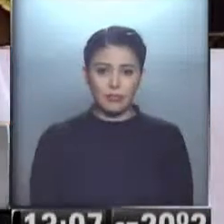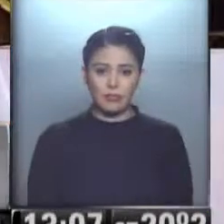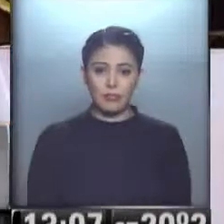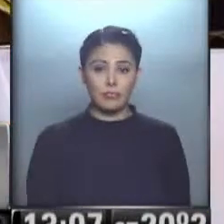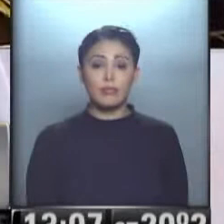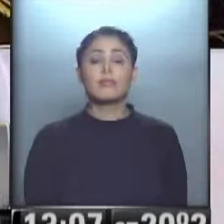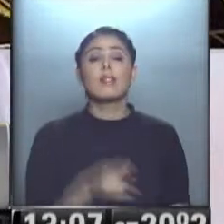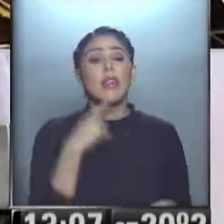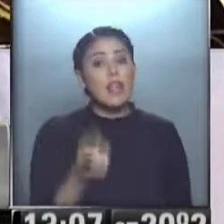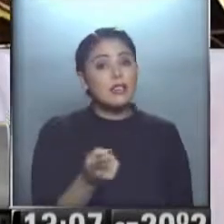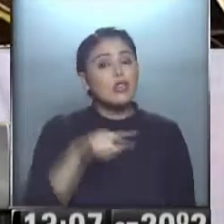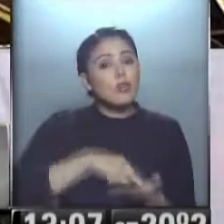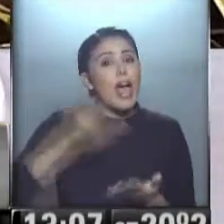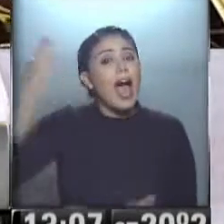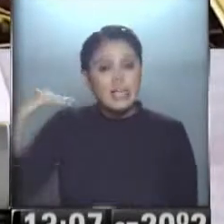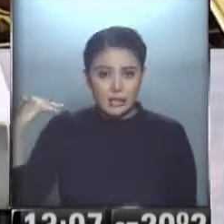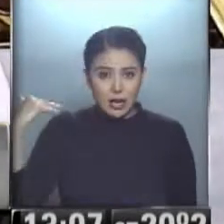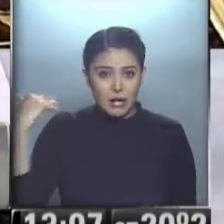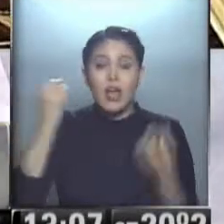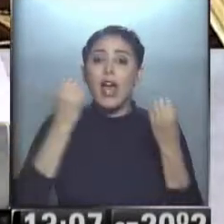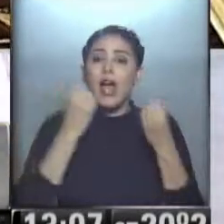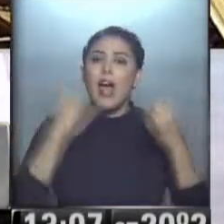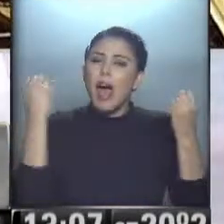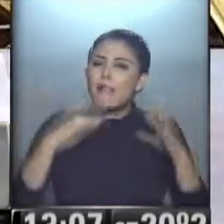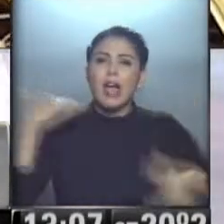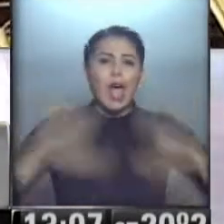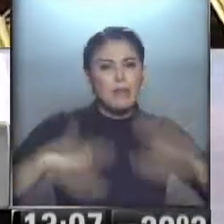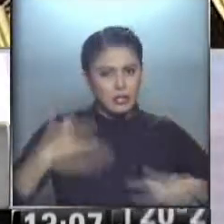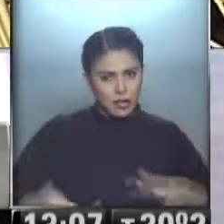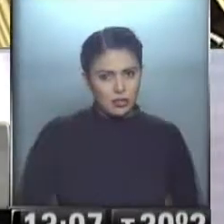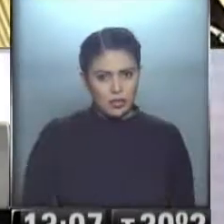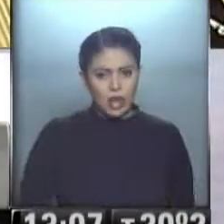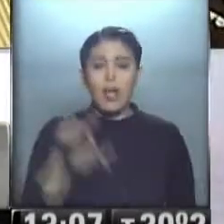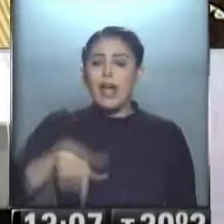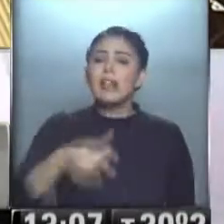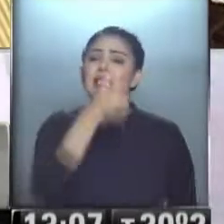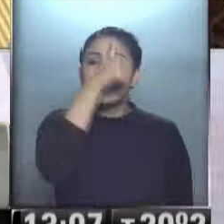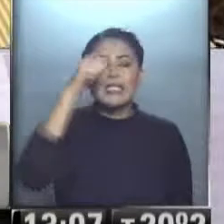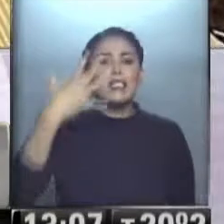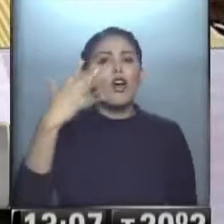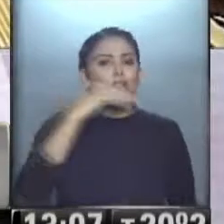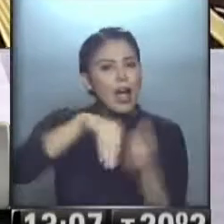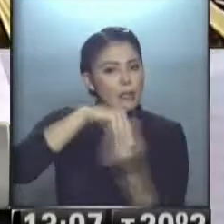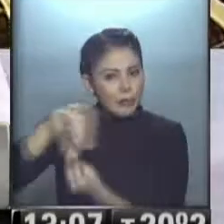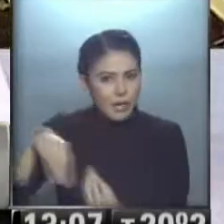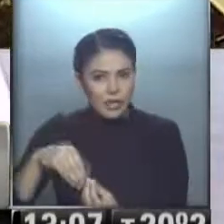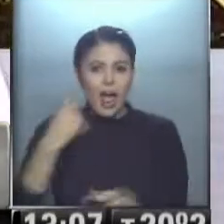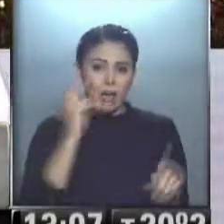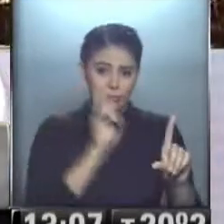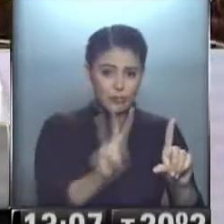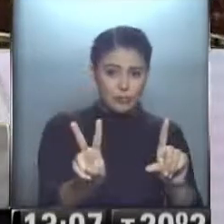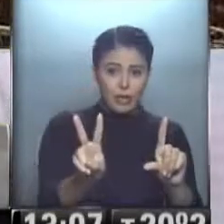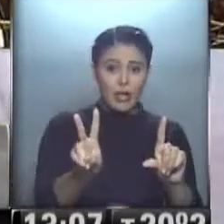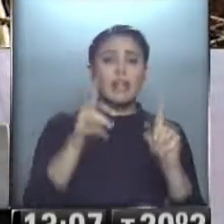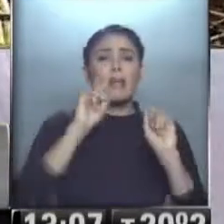Es decir, que la ciudad estuvo desde ayer inmediatamente en emergencia. Julieta, estas 65 familias que, como vemos allí,